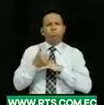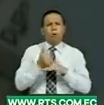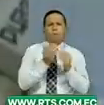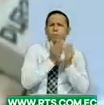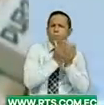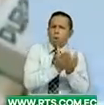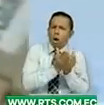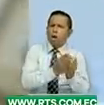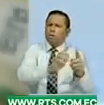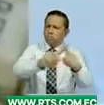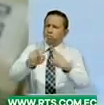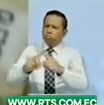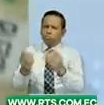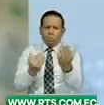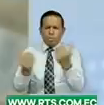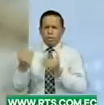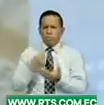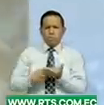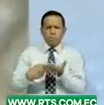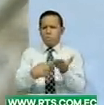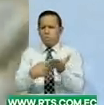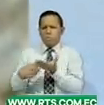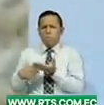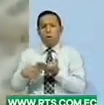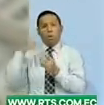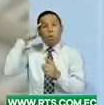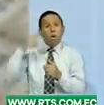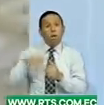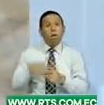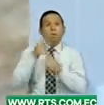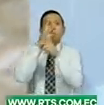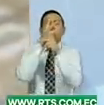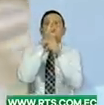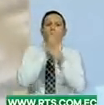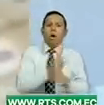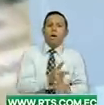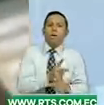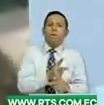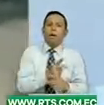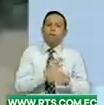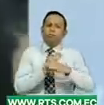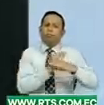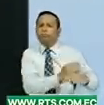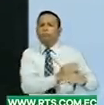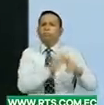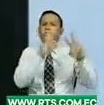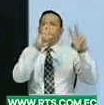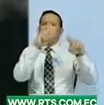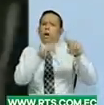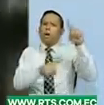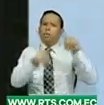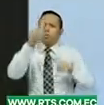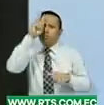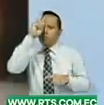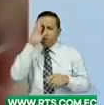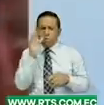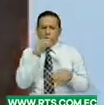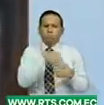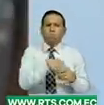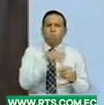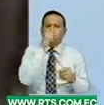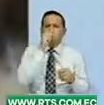fin de reforzar las seguridades que permitan combatir este accionar por parte del narcotráfico